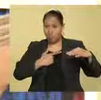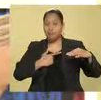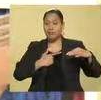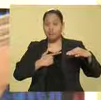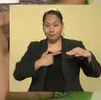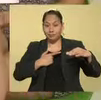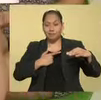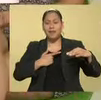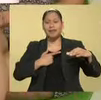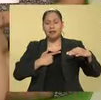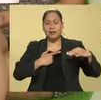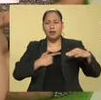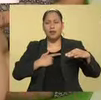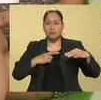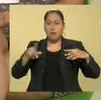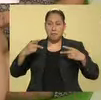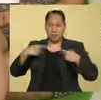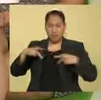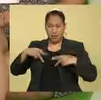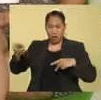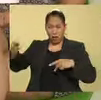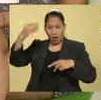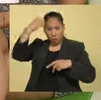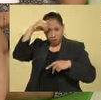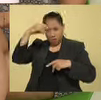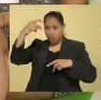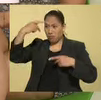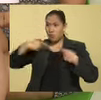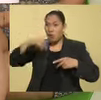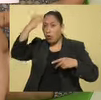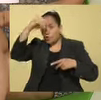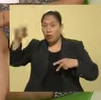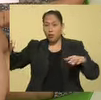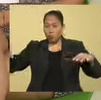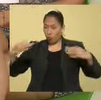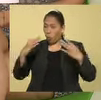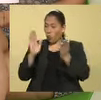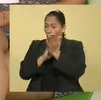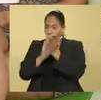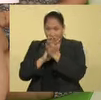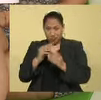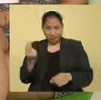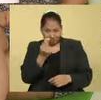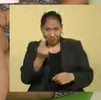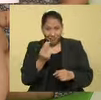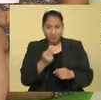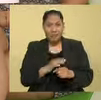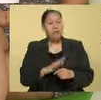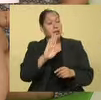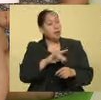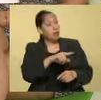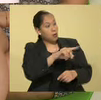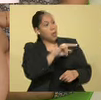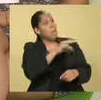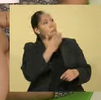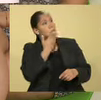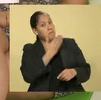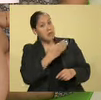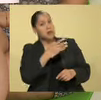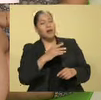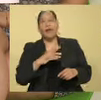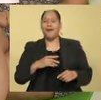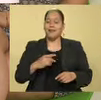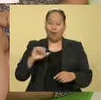y soportadas en, como decía Adria, un reconocimiento externo donde alguien te dice, qué bien te ves hoy y te hicieron el